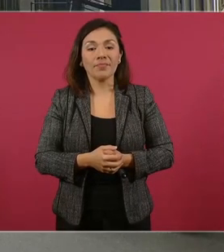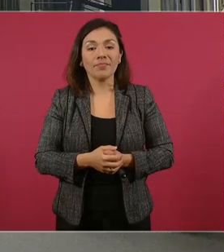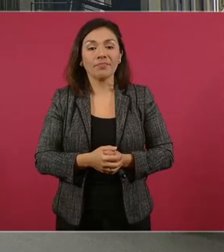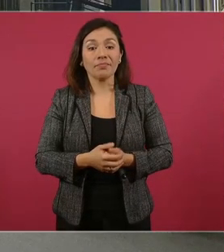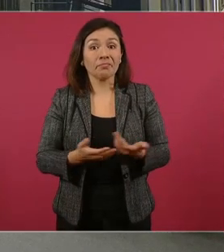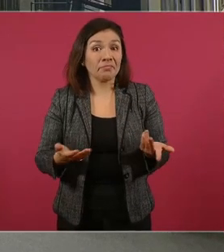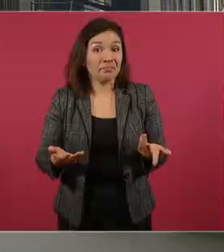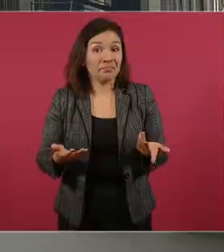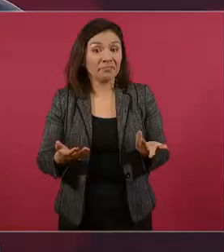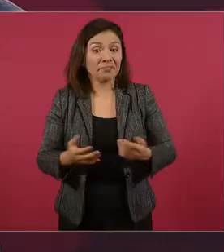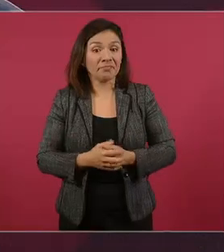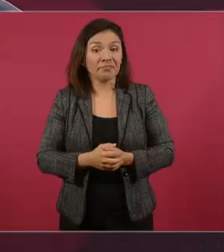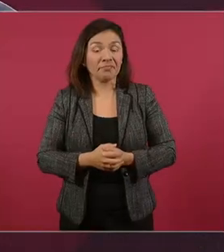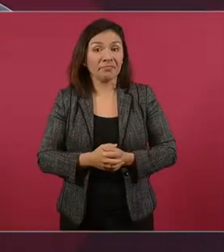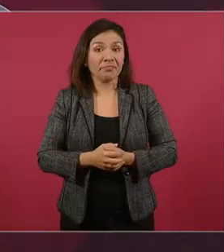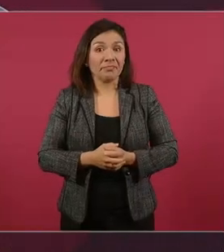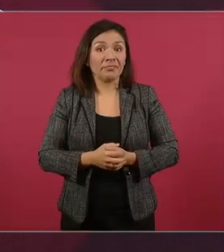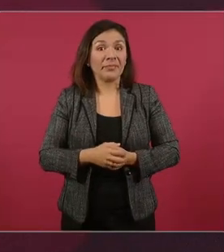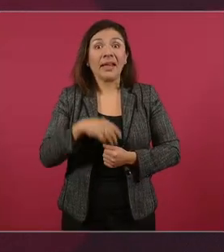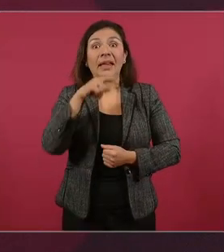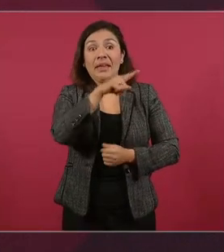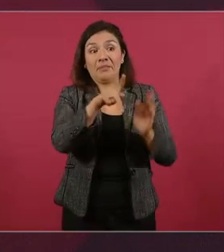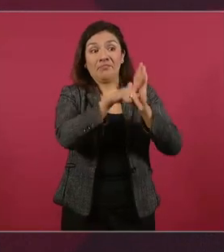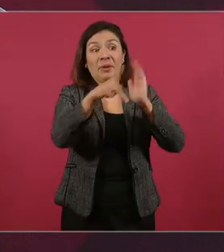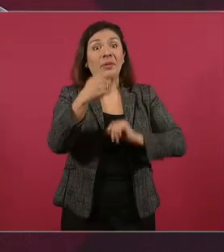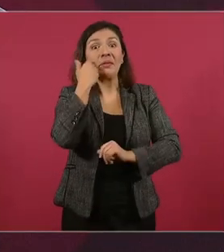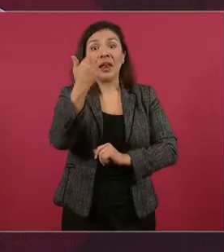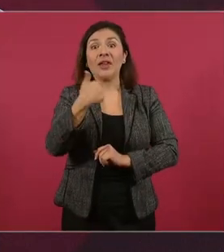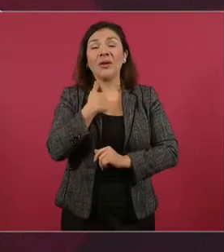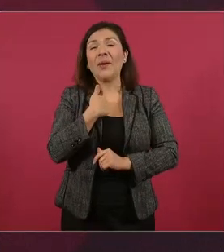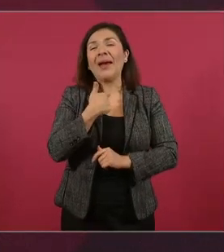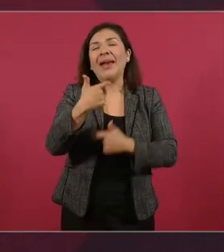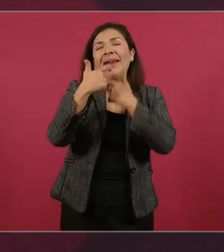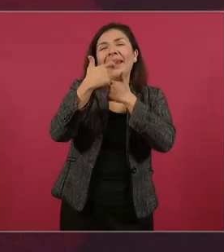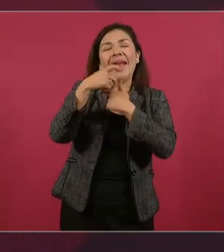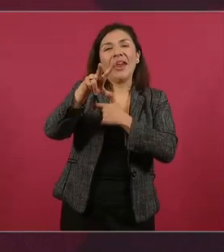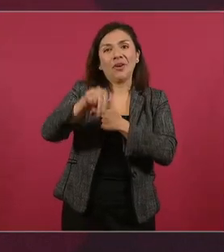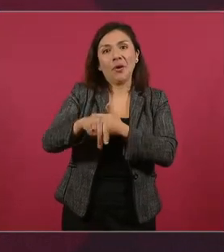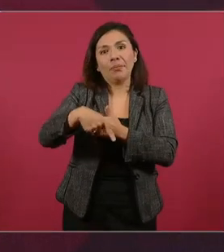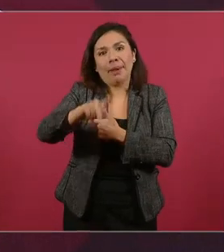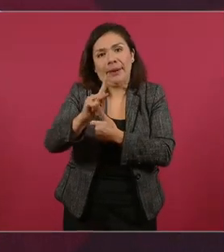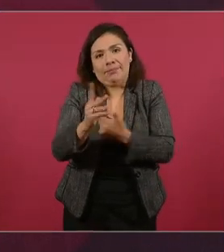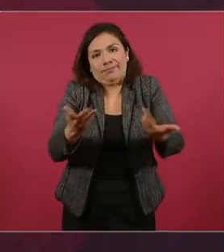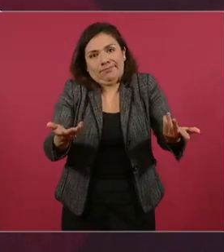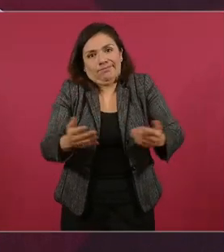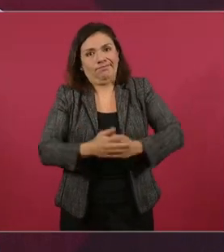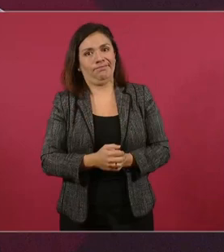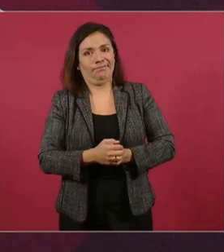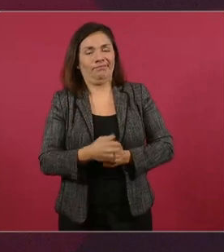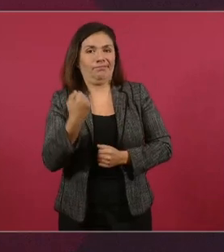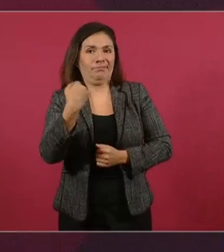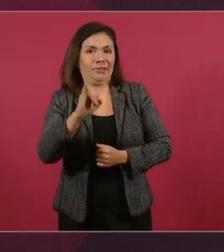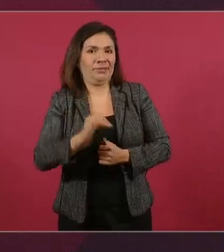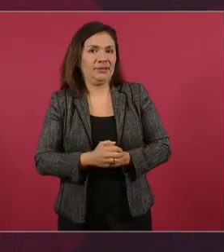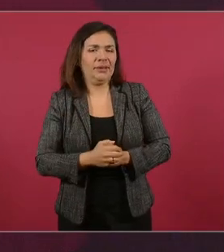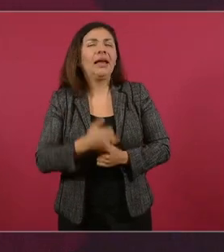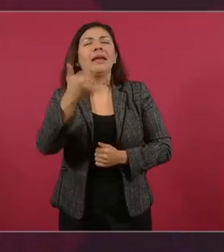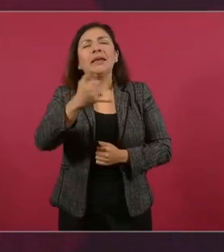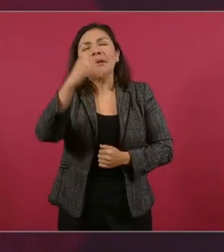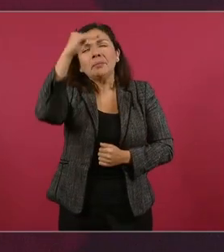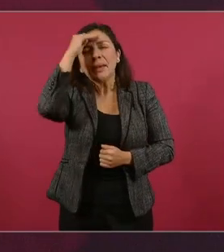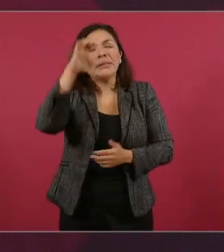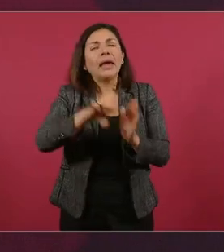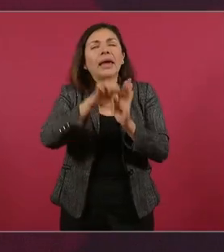No quieren que yo me ría, pero la verdad, o sea, además que fuese de la vida.